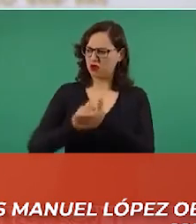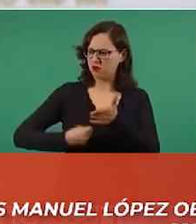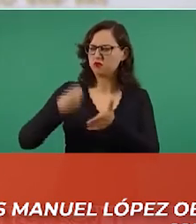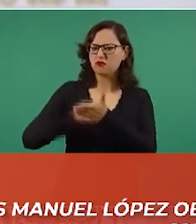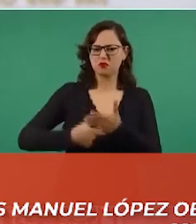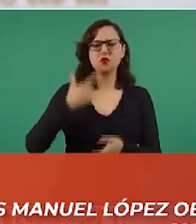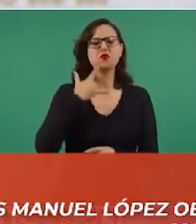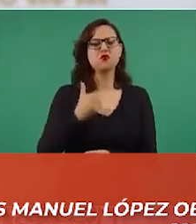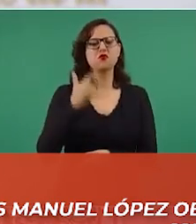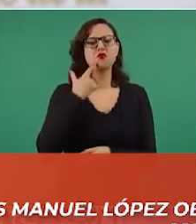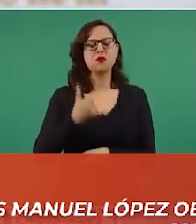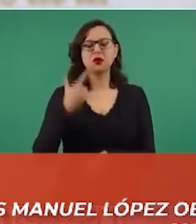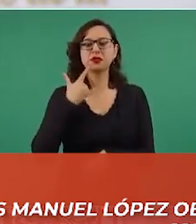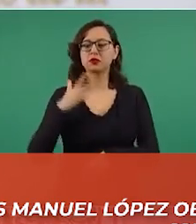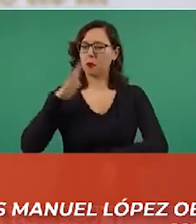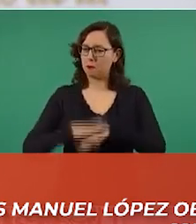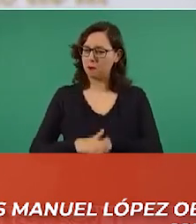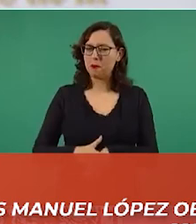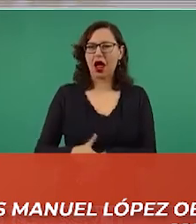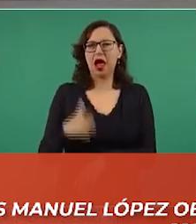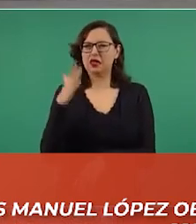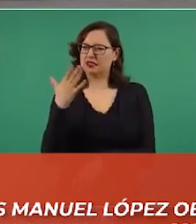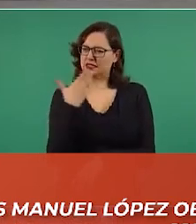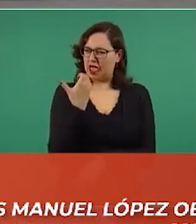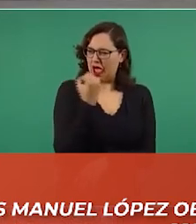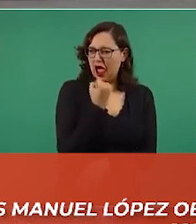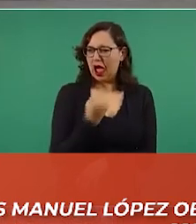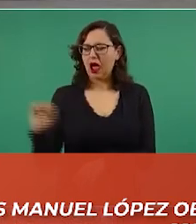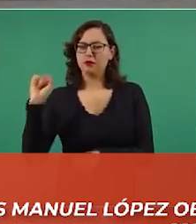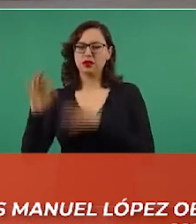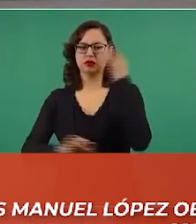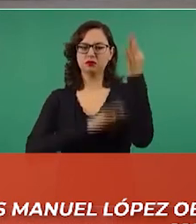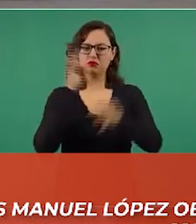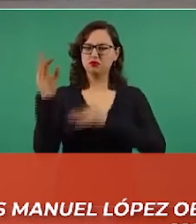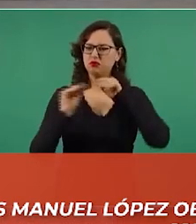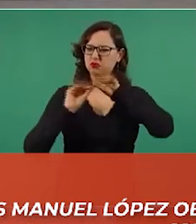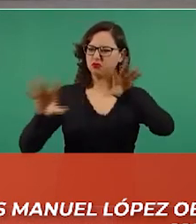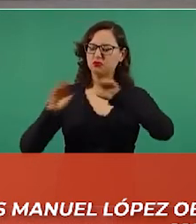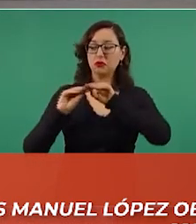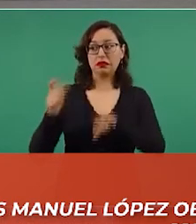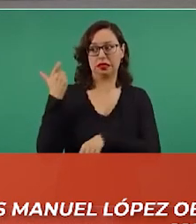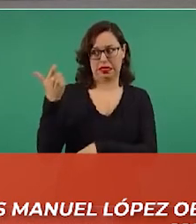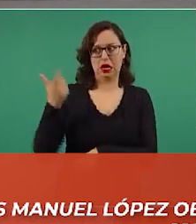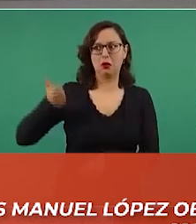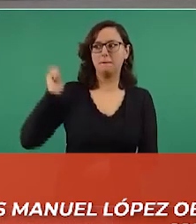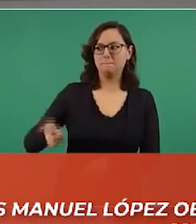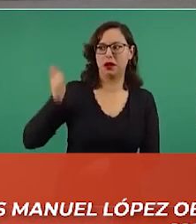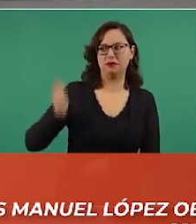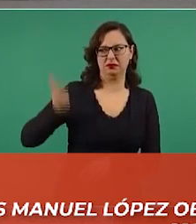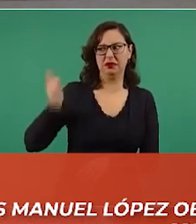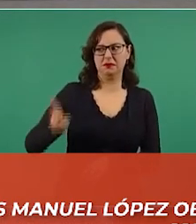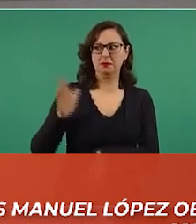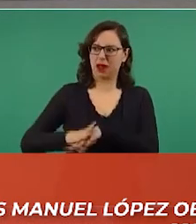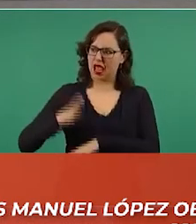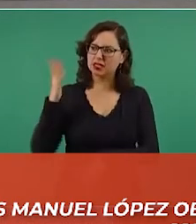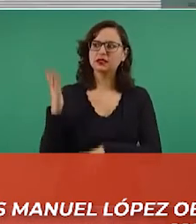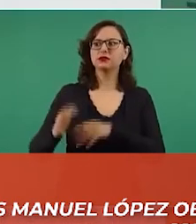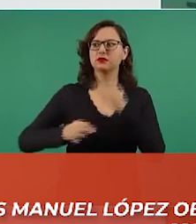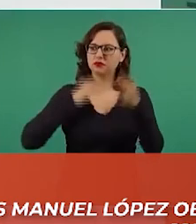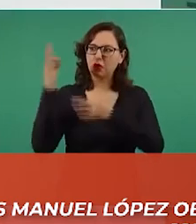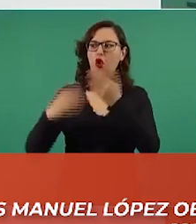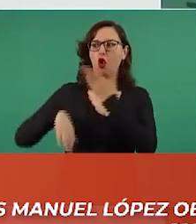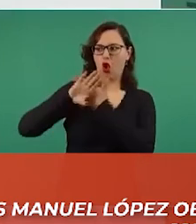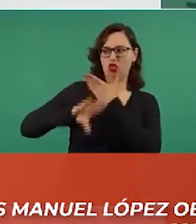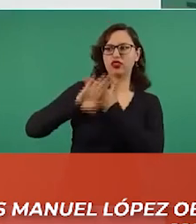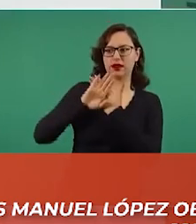que traigan mejores publicistas y que le metan más dinero, porque pues ahora le metieron, pero